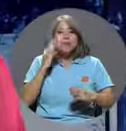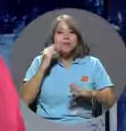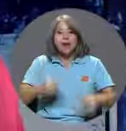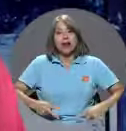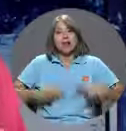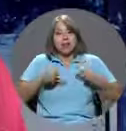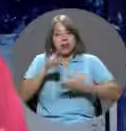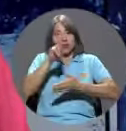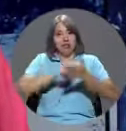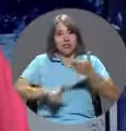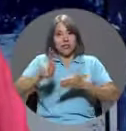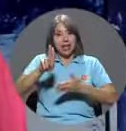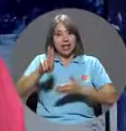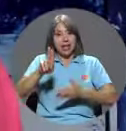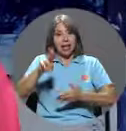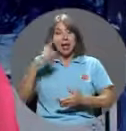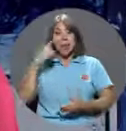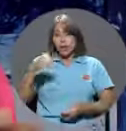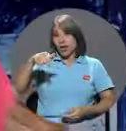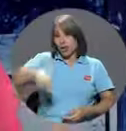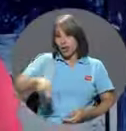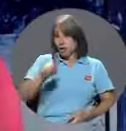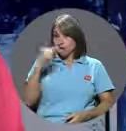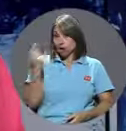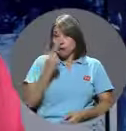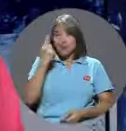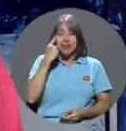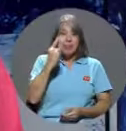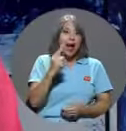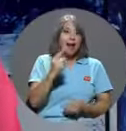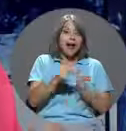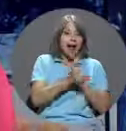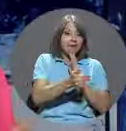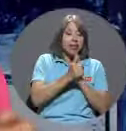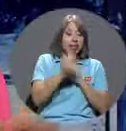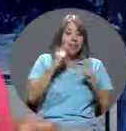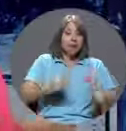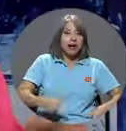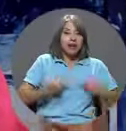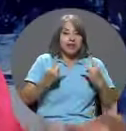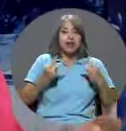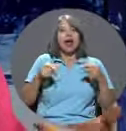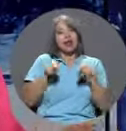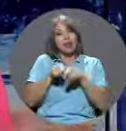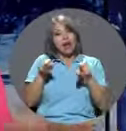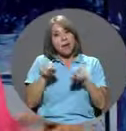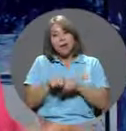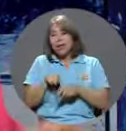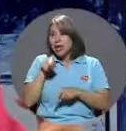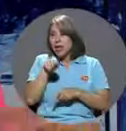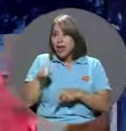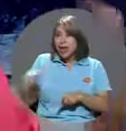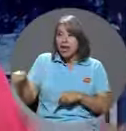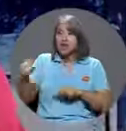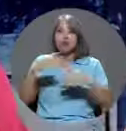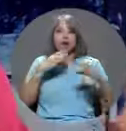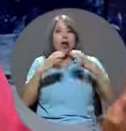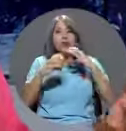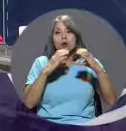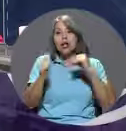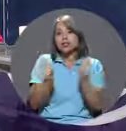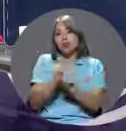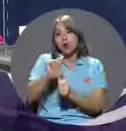universitaria, porque no solo son espacios para fomentar las habilidades para la vida, sino que también son espacios en los que ellos van a